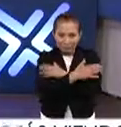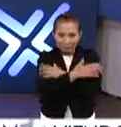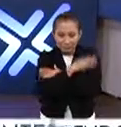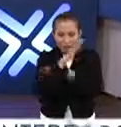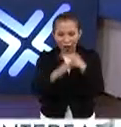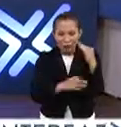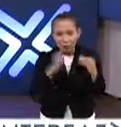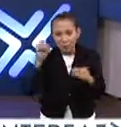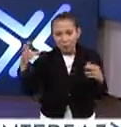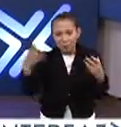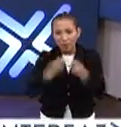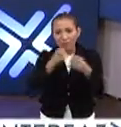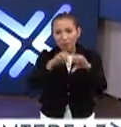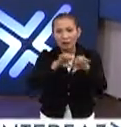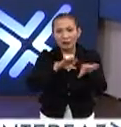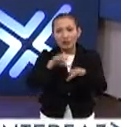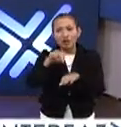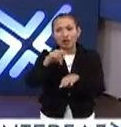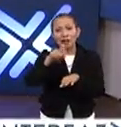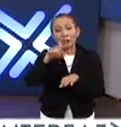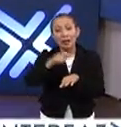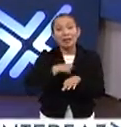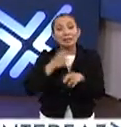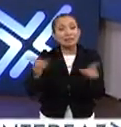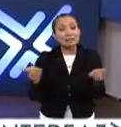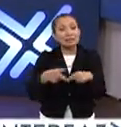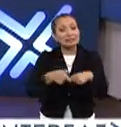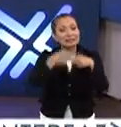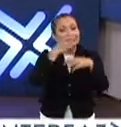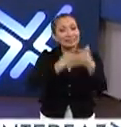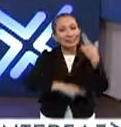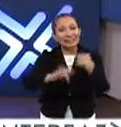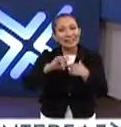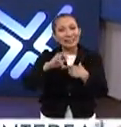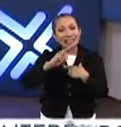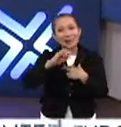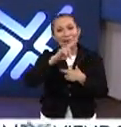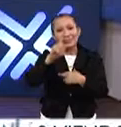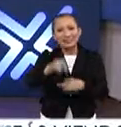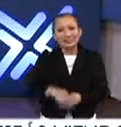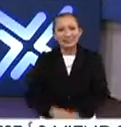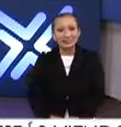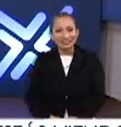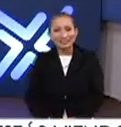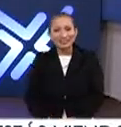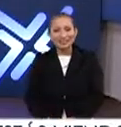todos los que forman parte de este equipo de trabajo de Notimex. Vamos a hacer una breve pausa, regresamos. Esto es Interfaz.